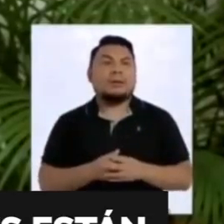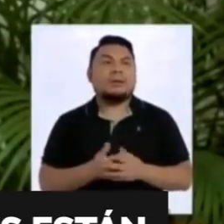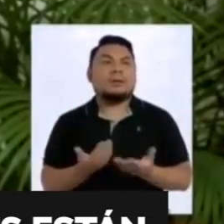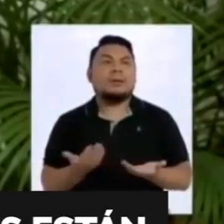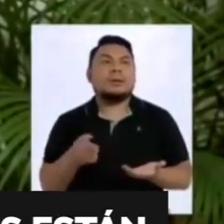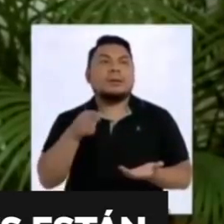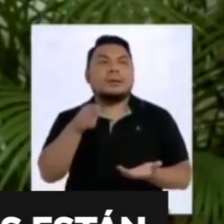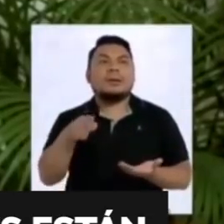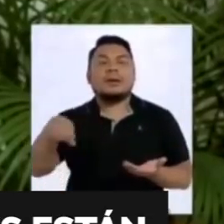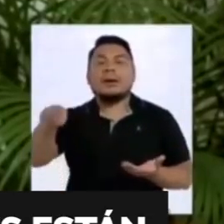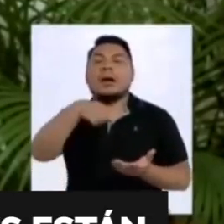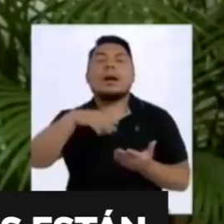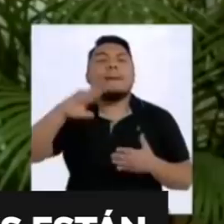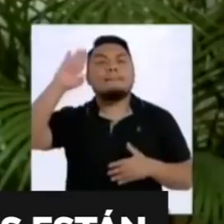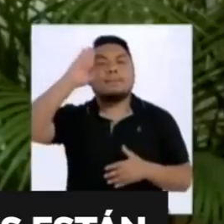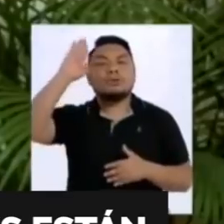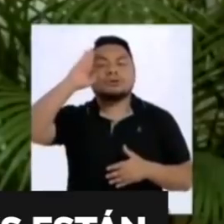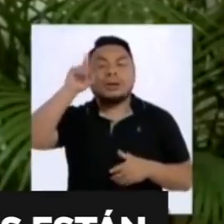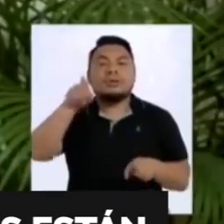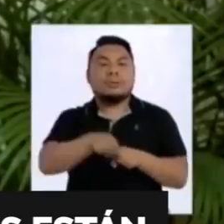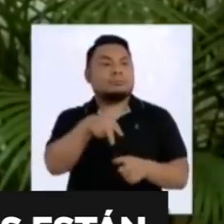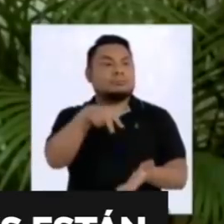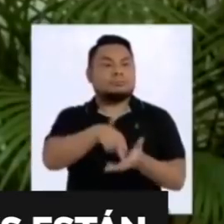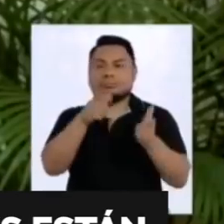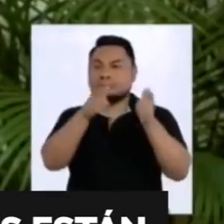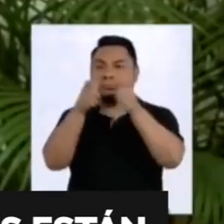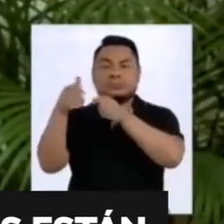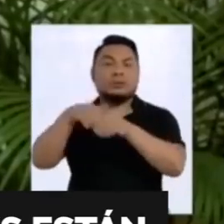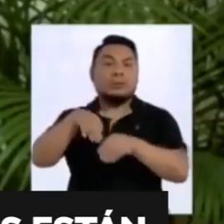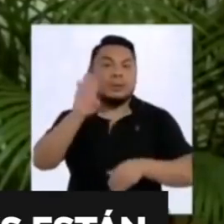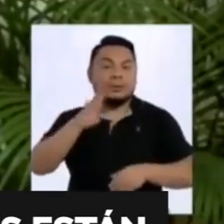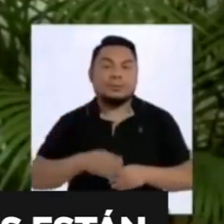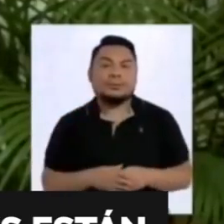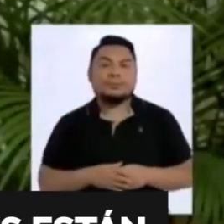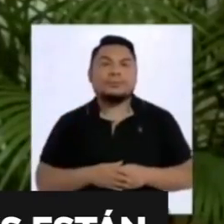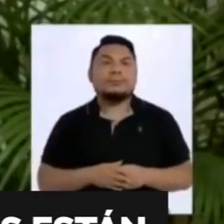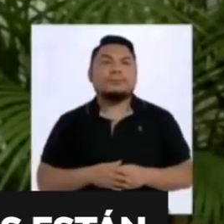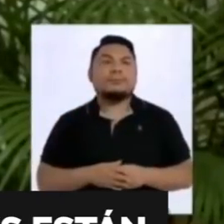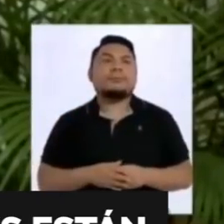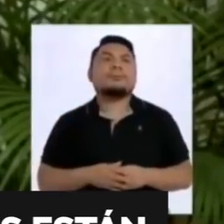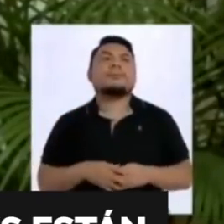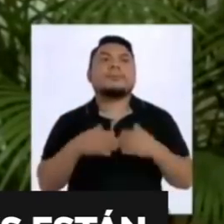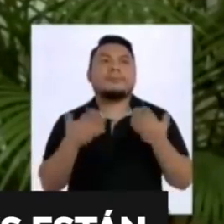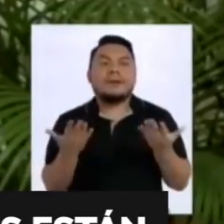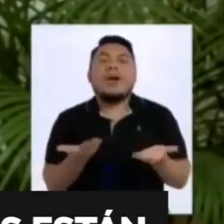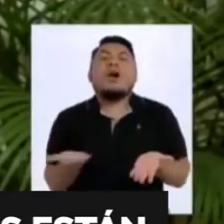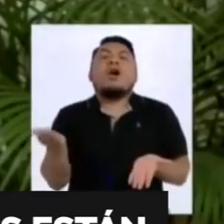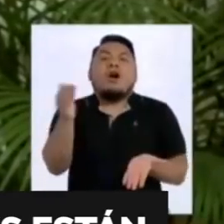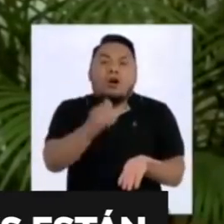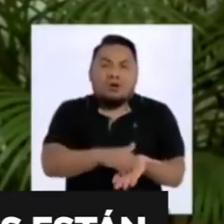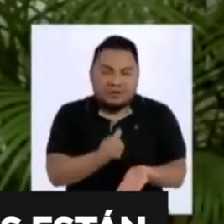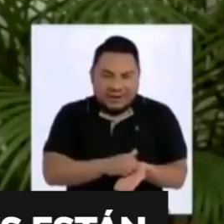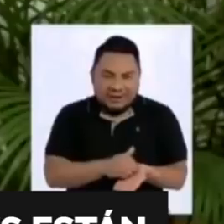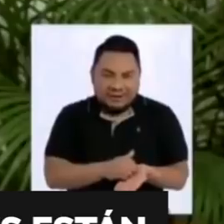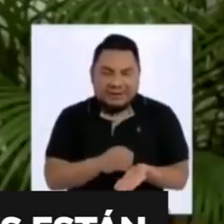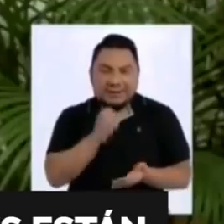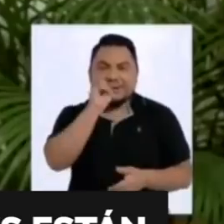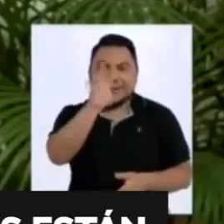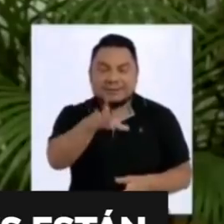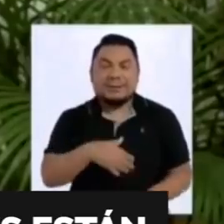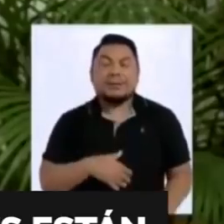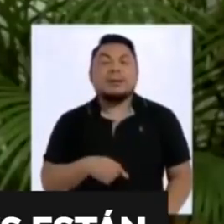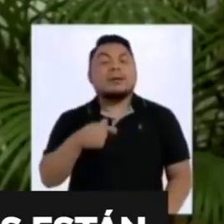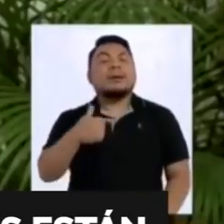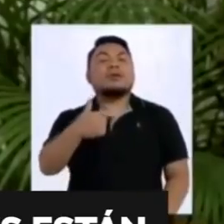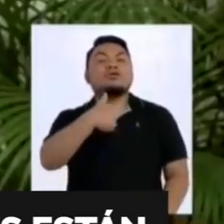sí, creo que es eso. Y la policía le dará seguridad también a las agencias. Recapitulo. Entro al link, yo me